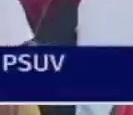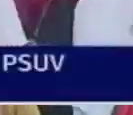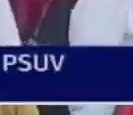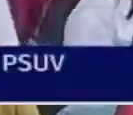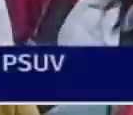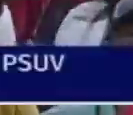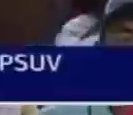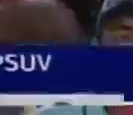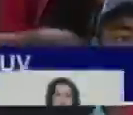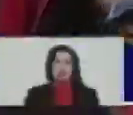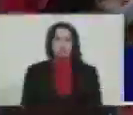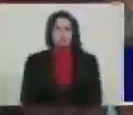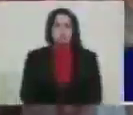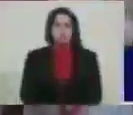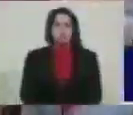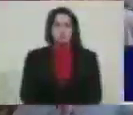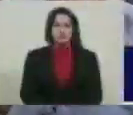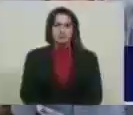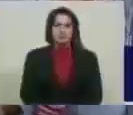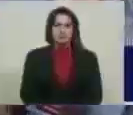a todos los delegados,